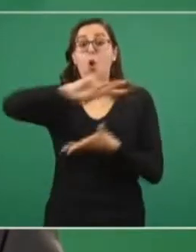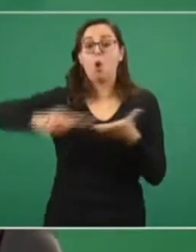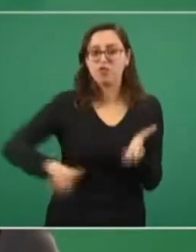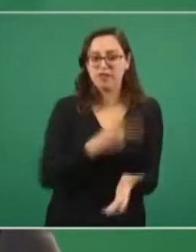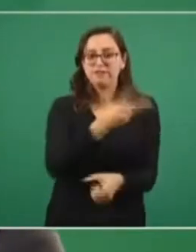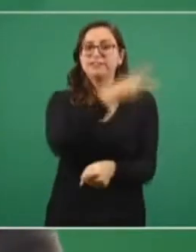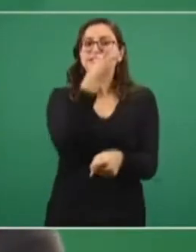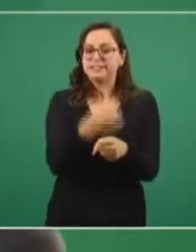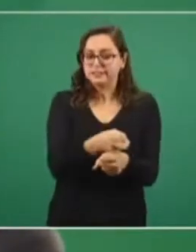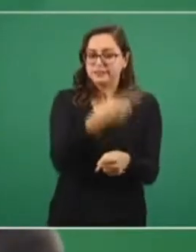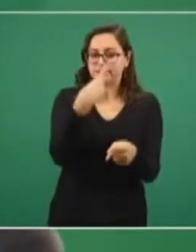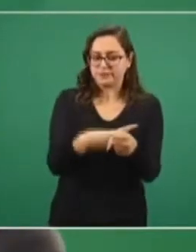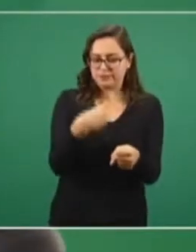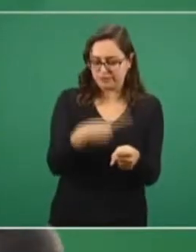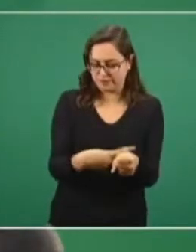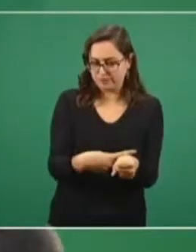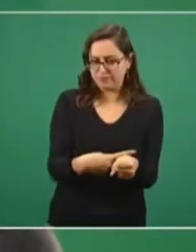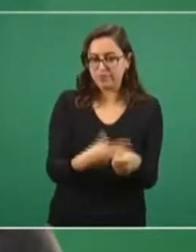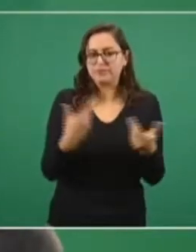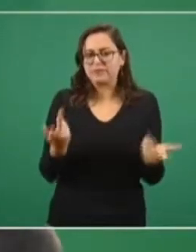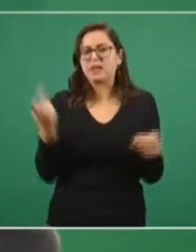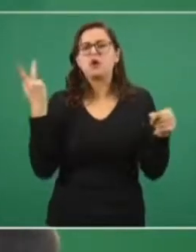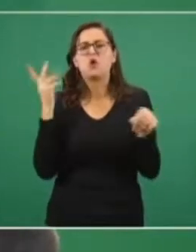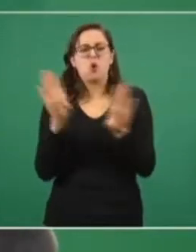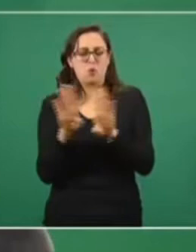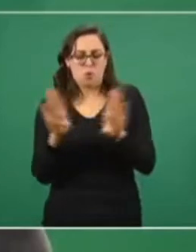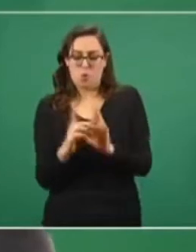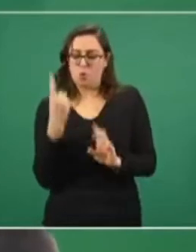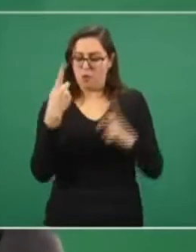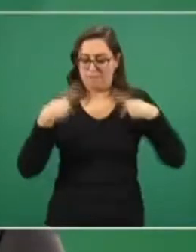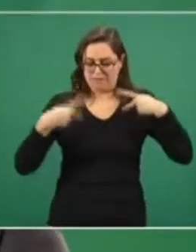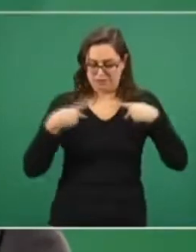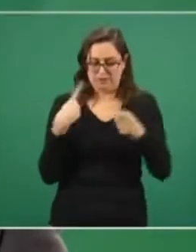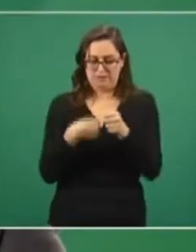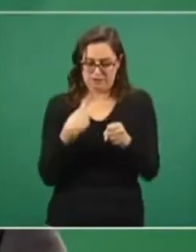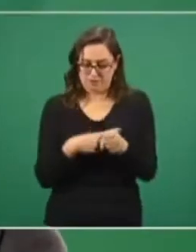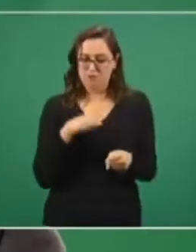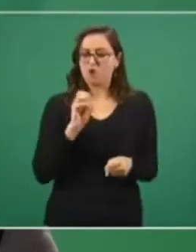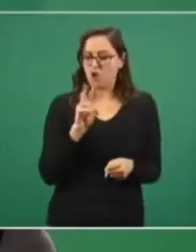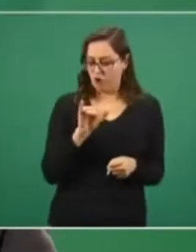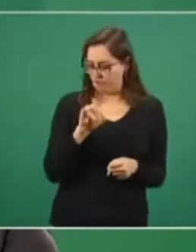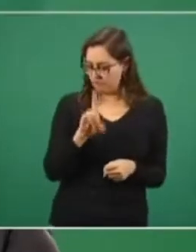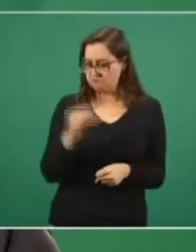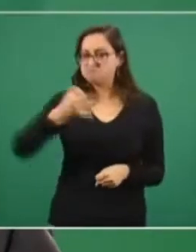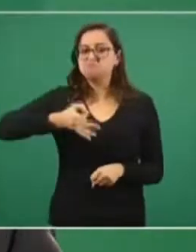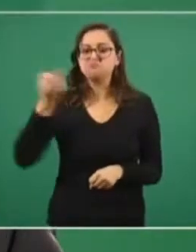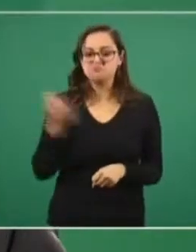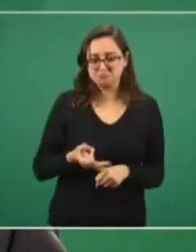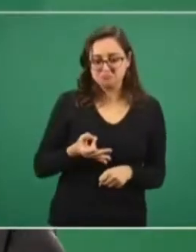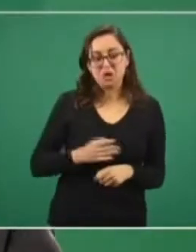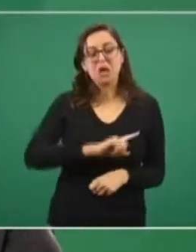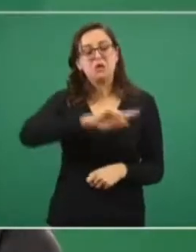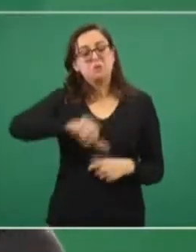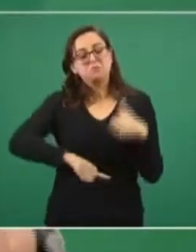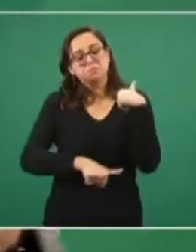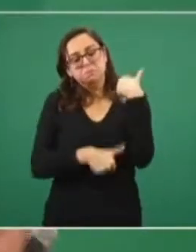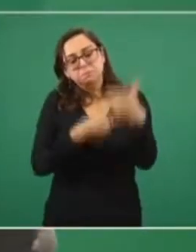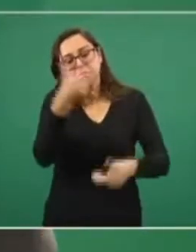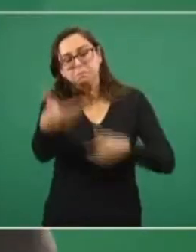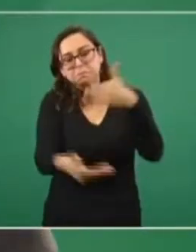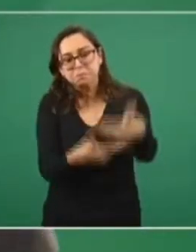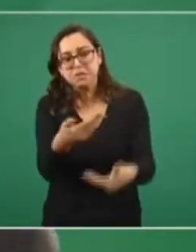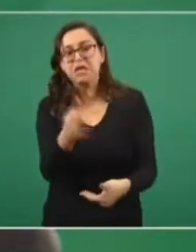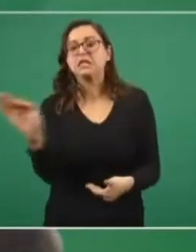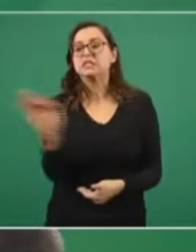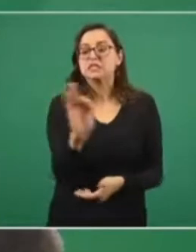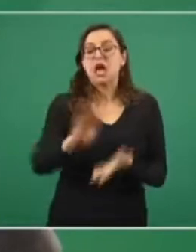una persona que ya ha padecido COVID-19, posteriormente, en distintos intervalos de tiempo, pudiera volverse